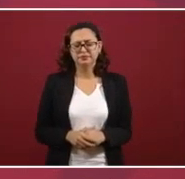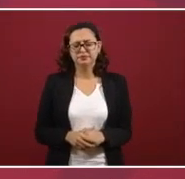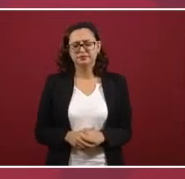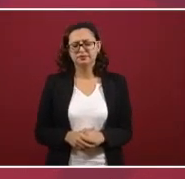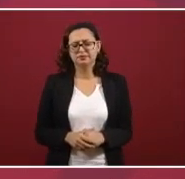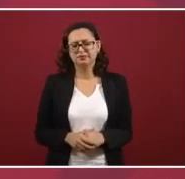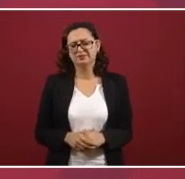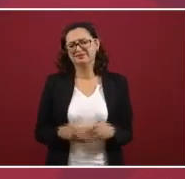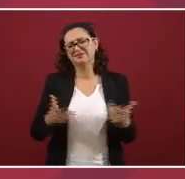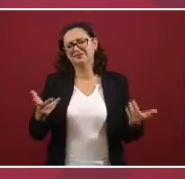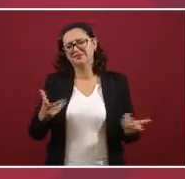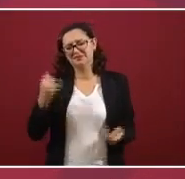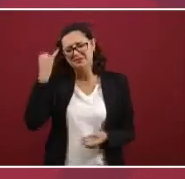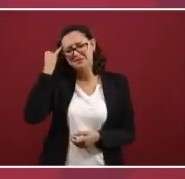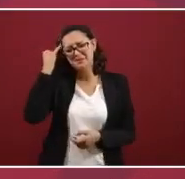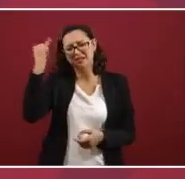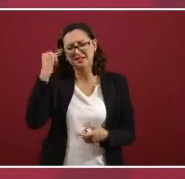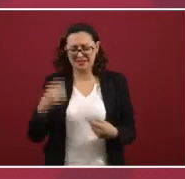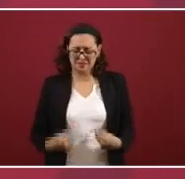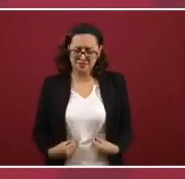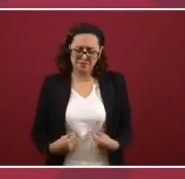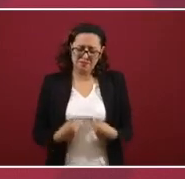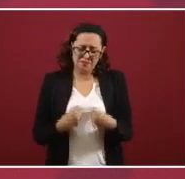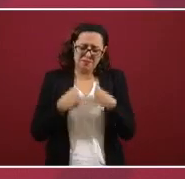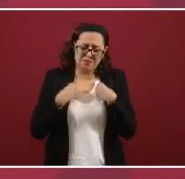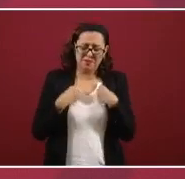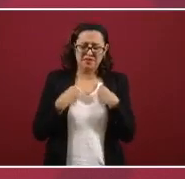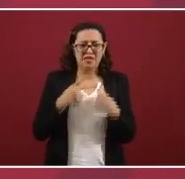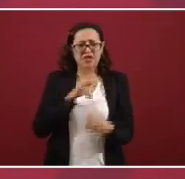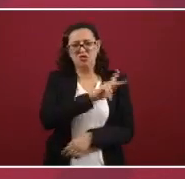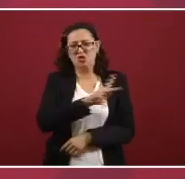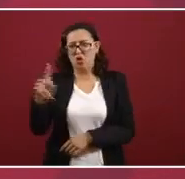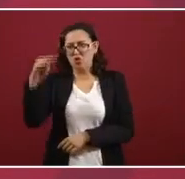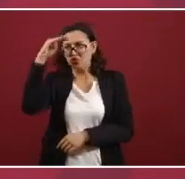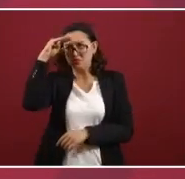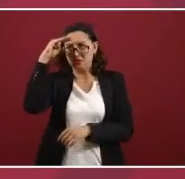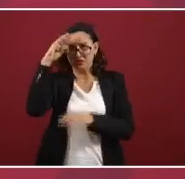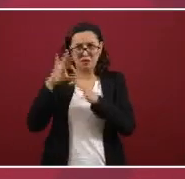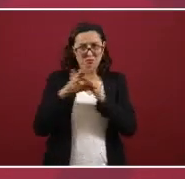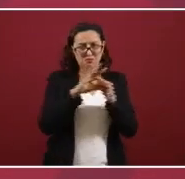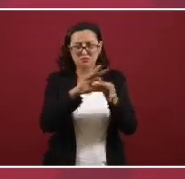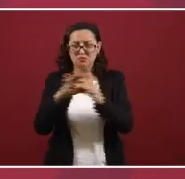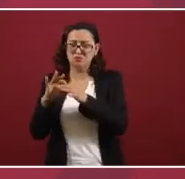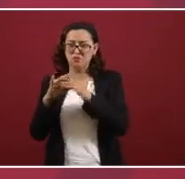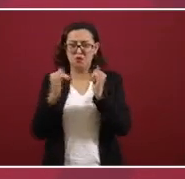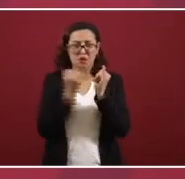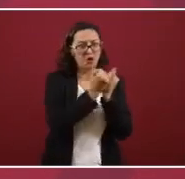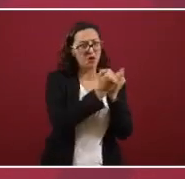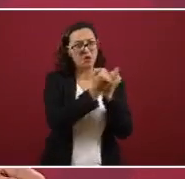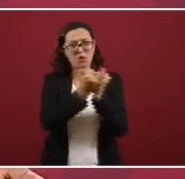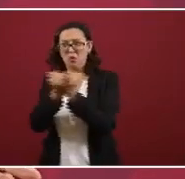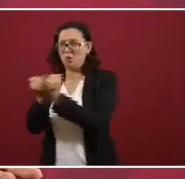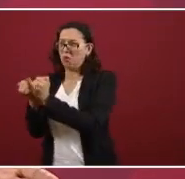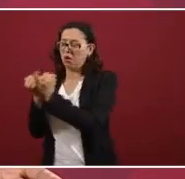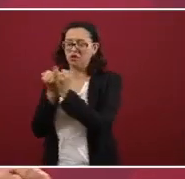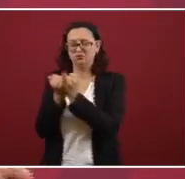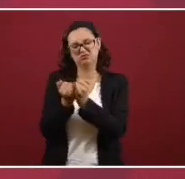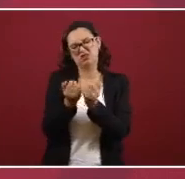Sería muy aburrida la vida si existiera un pensamiento único, pero también no